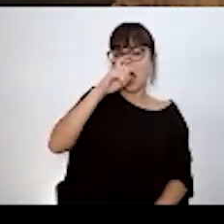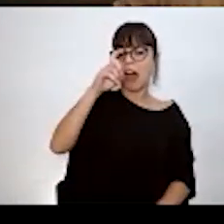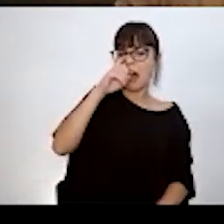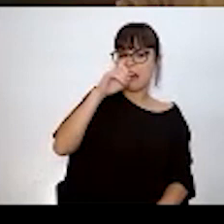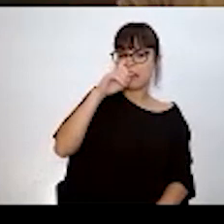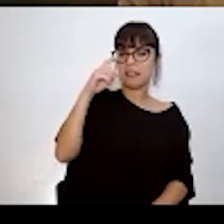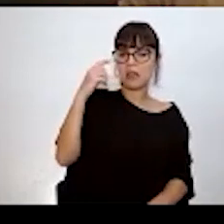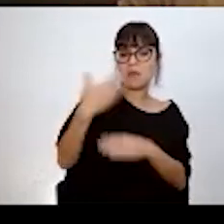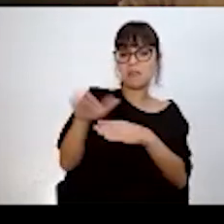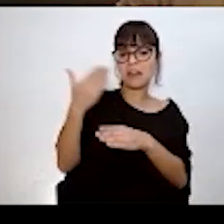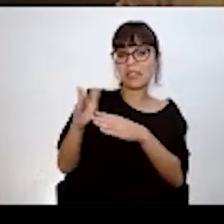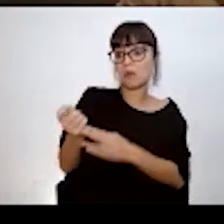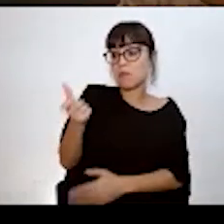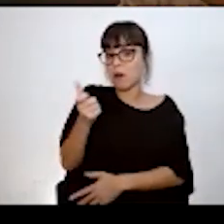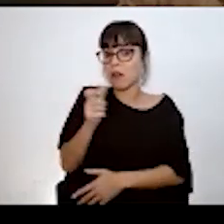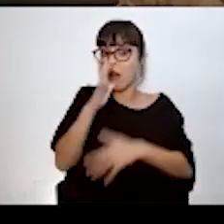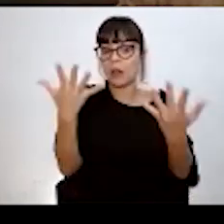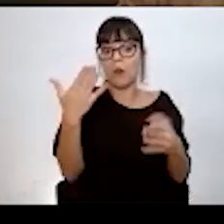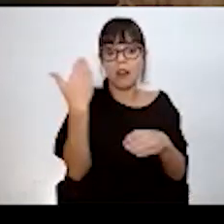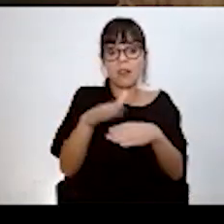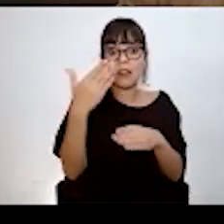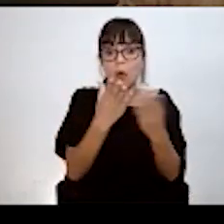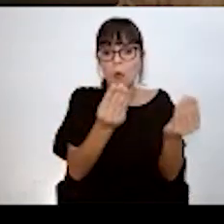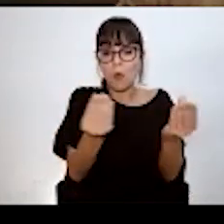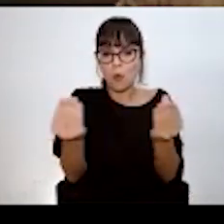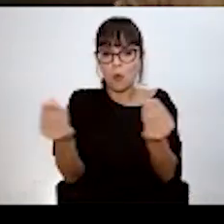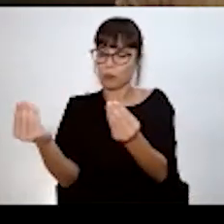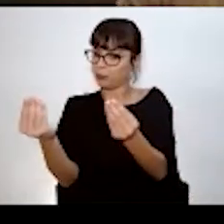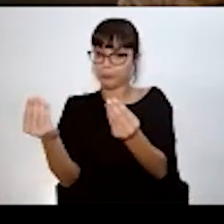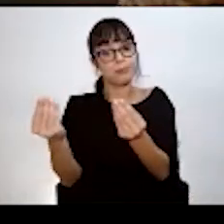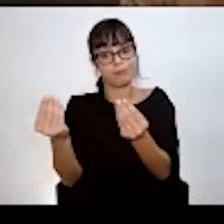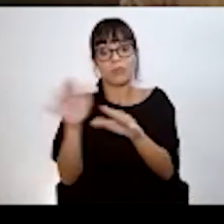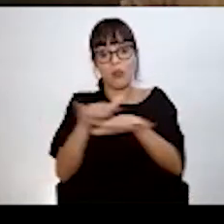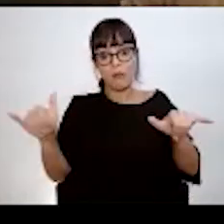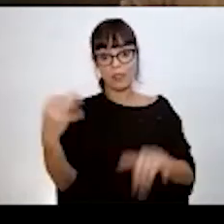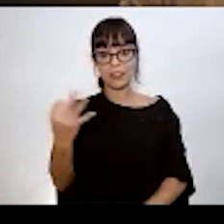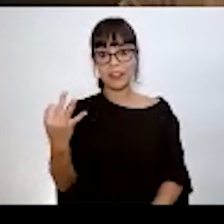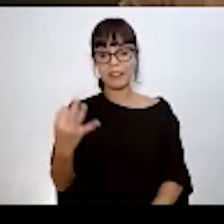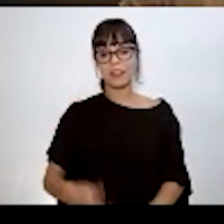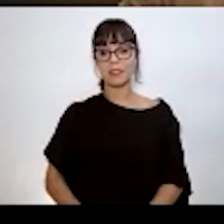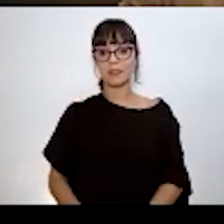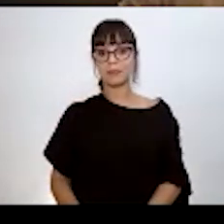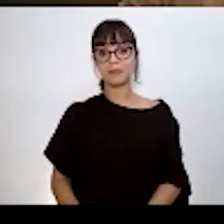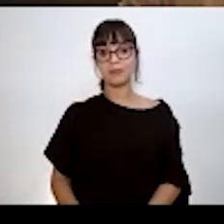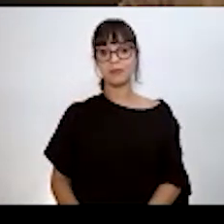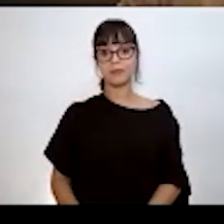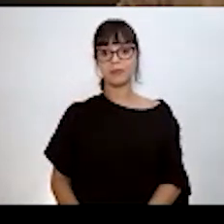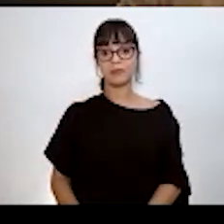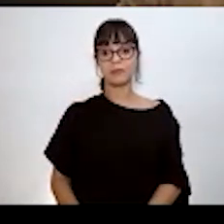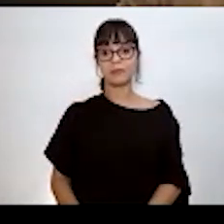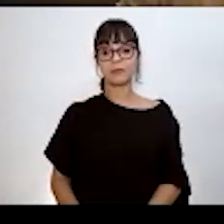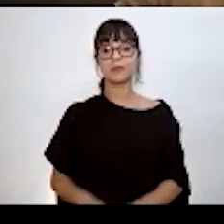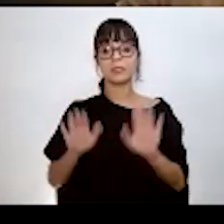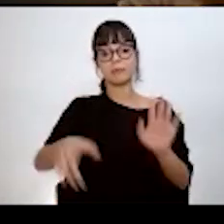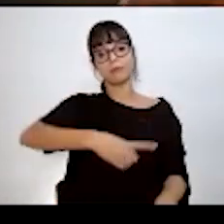de investigación, ¿no? Las líneas de investigación que se han desarrollado en cada isla, el peso que tienen las muestras que estamos